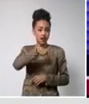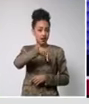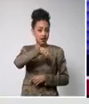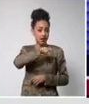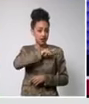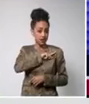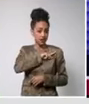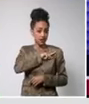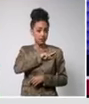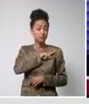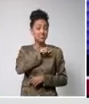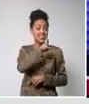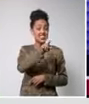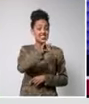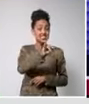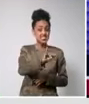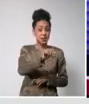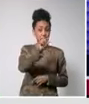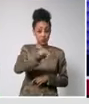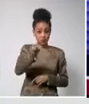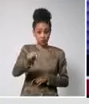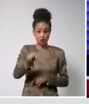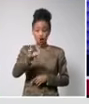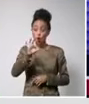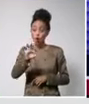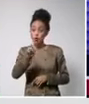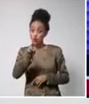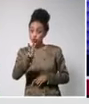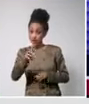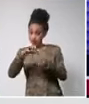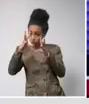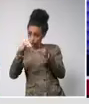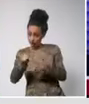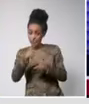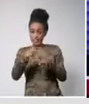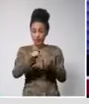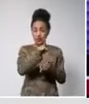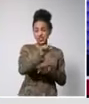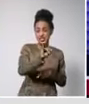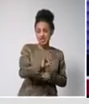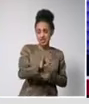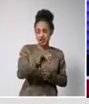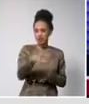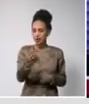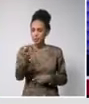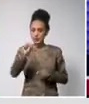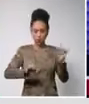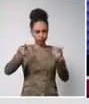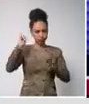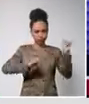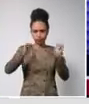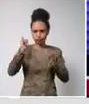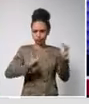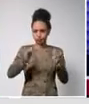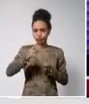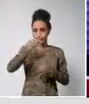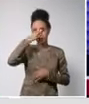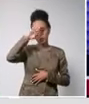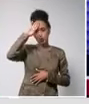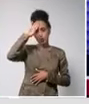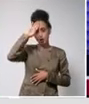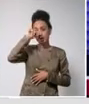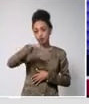los 813 casos diagnosticados, pues son casos importados a nuestro país,